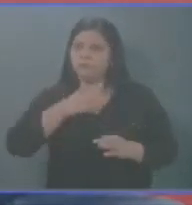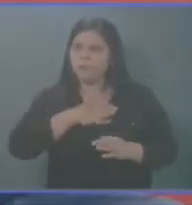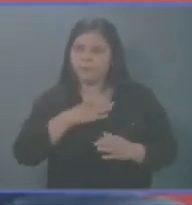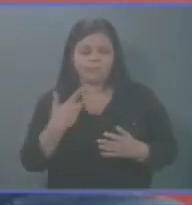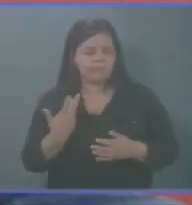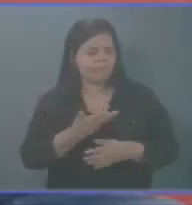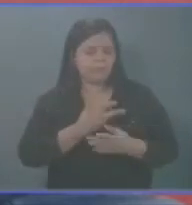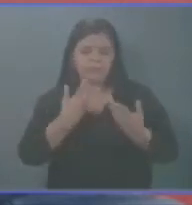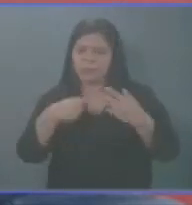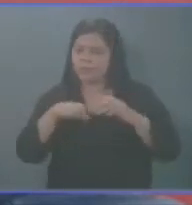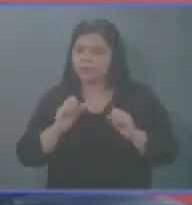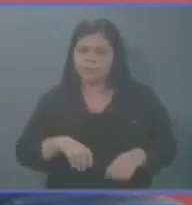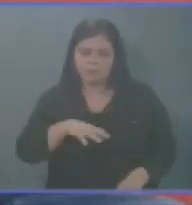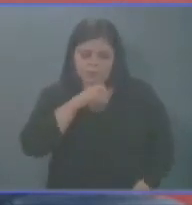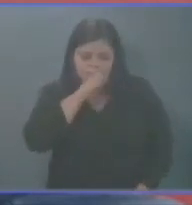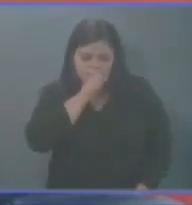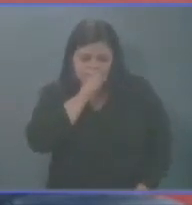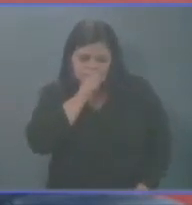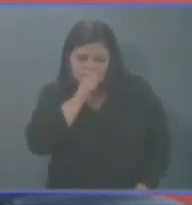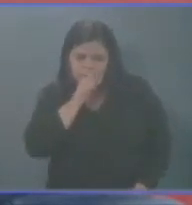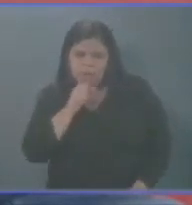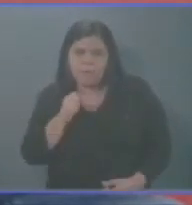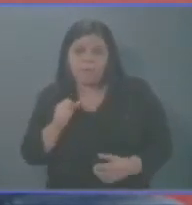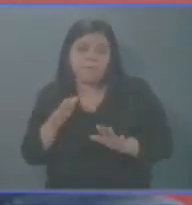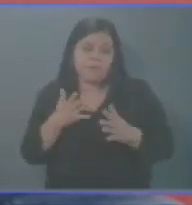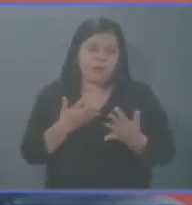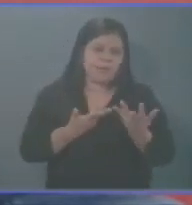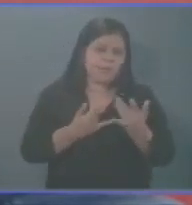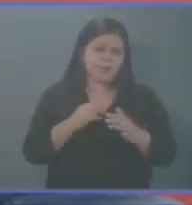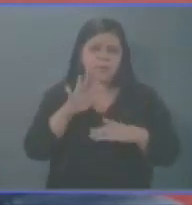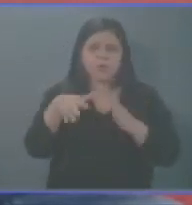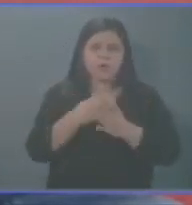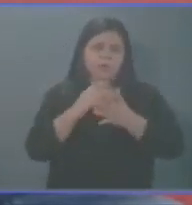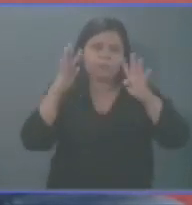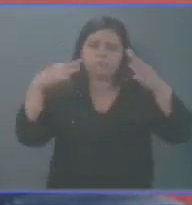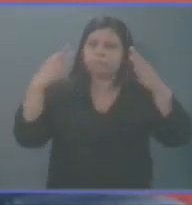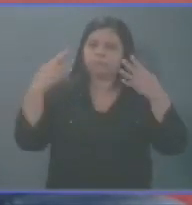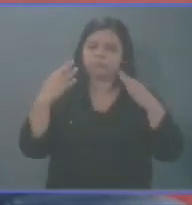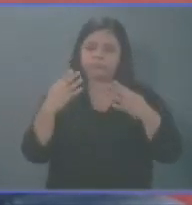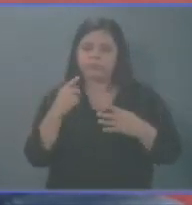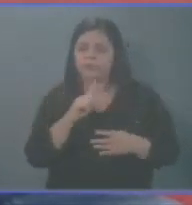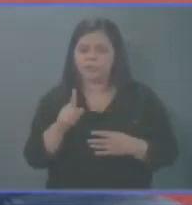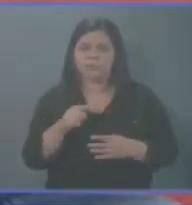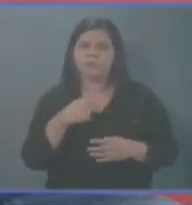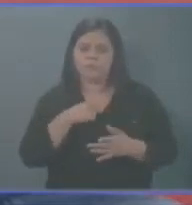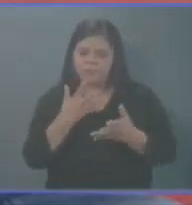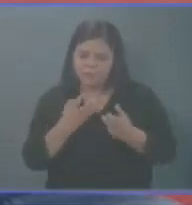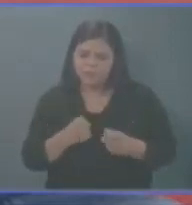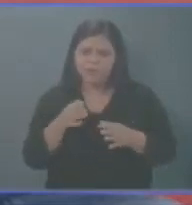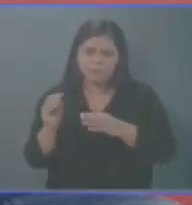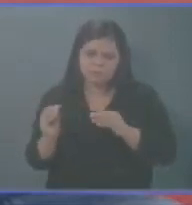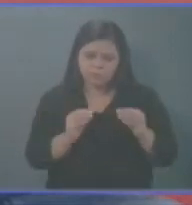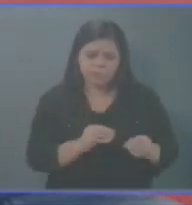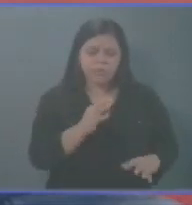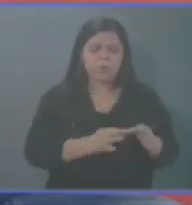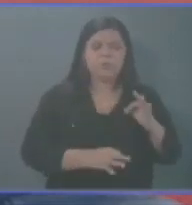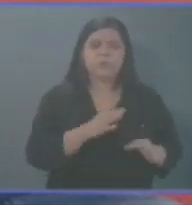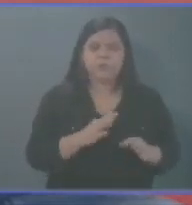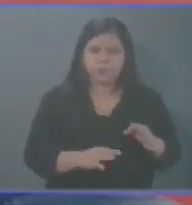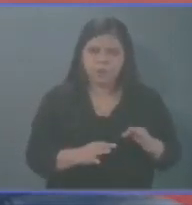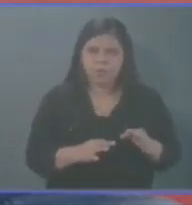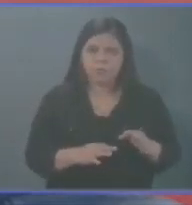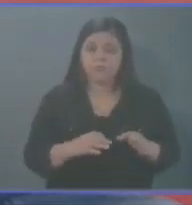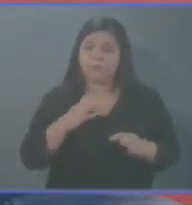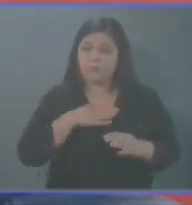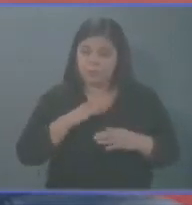no me puedo parar del lado de la popularidad, sino de la justicia y de lo correcto. Yo